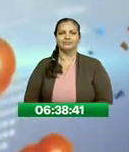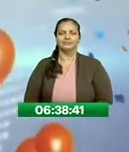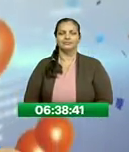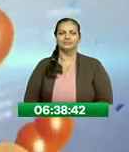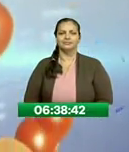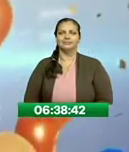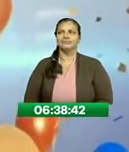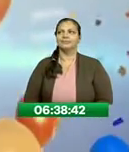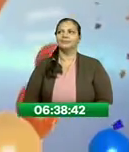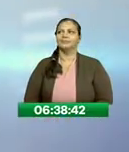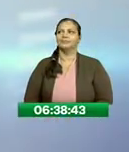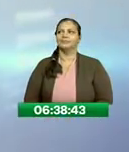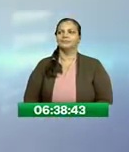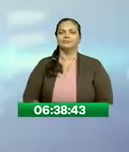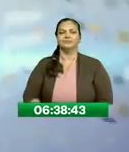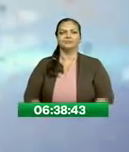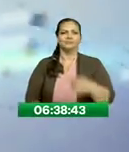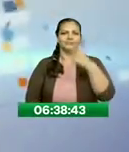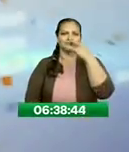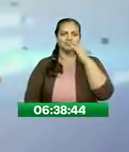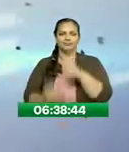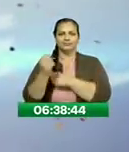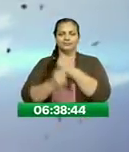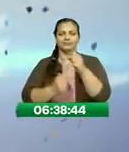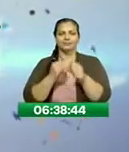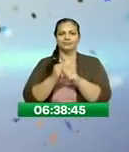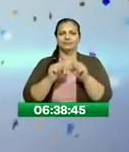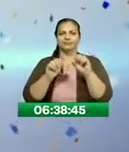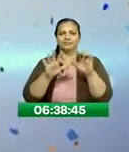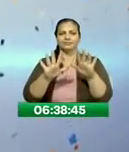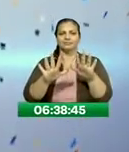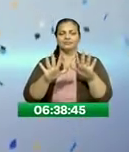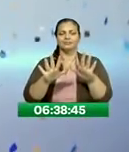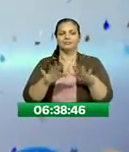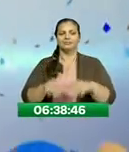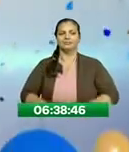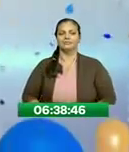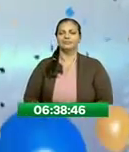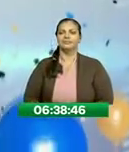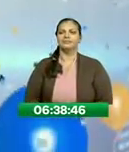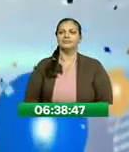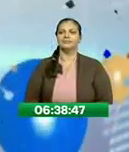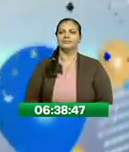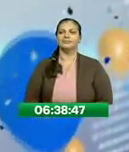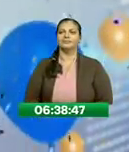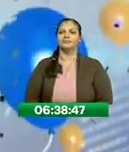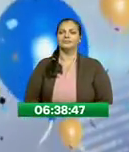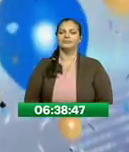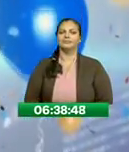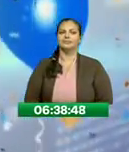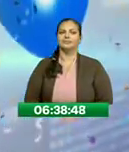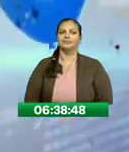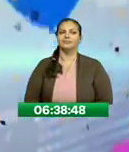¡Ya ultimí, 10 añitos! Ahí le damos todo, Manaví, Manaví. Quijije,